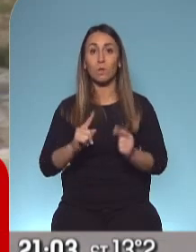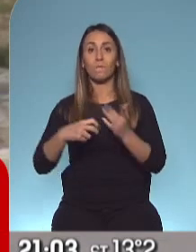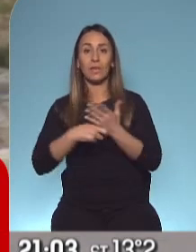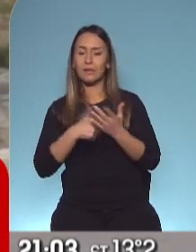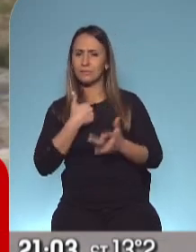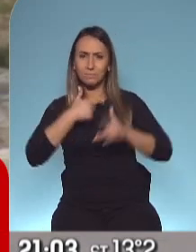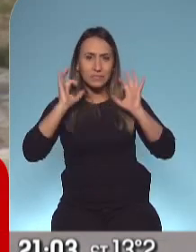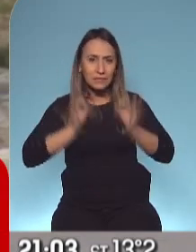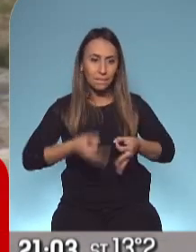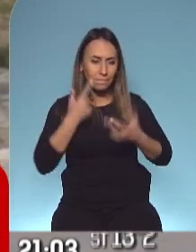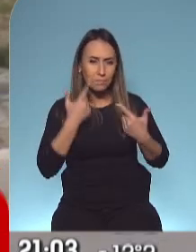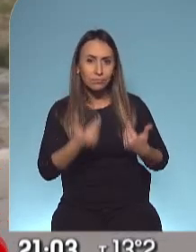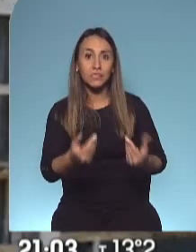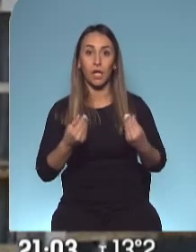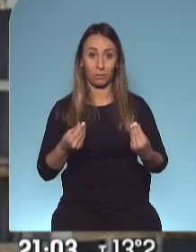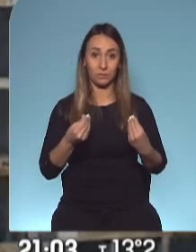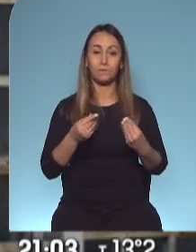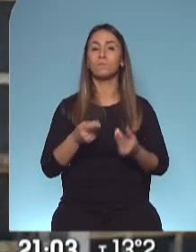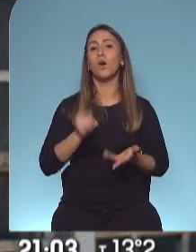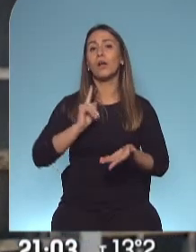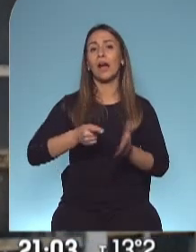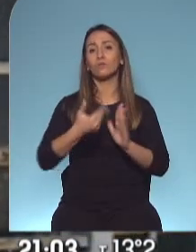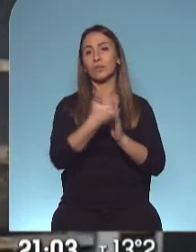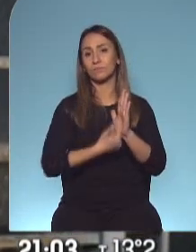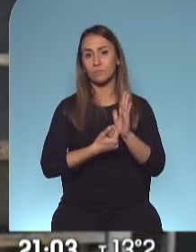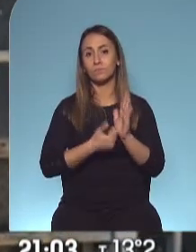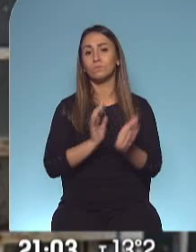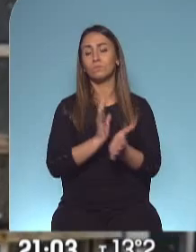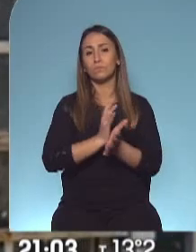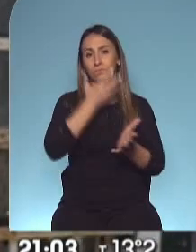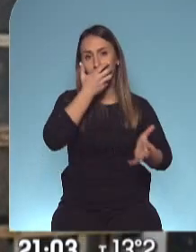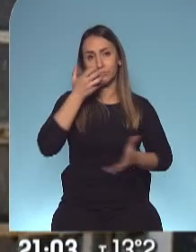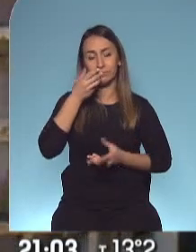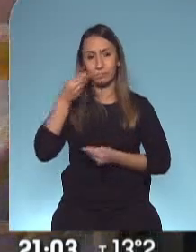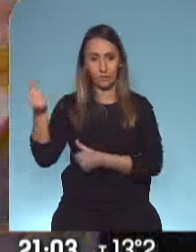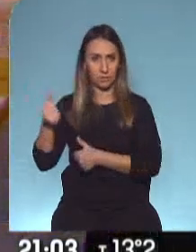que entiende en la causa que se ha recaratulado como desaparición forzada.